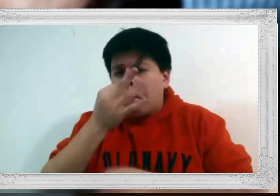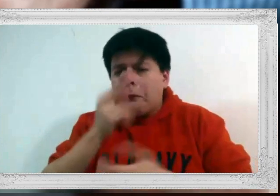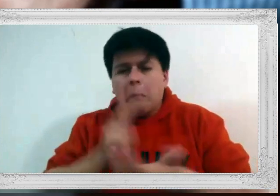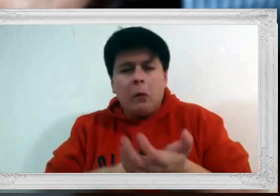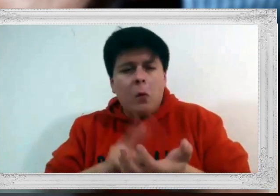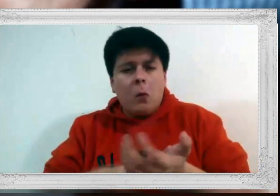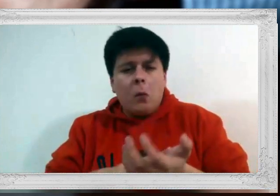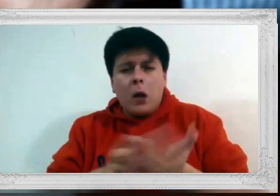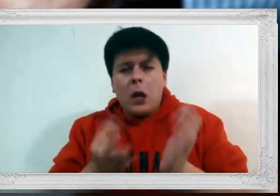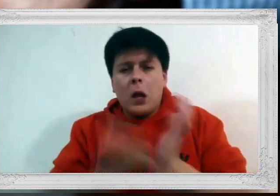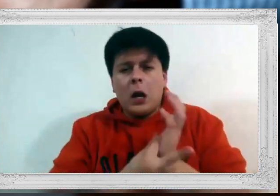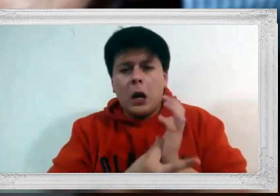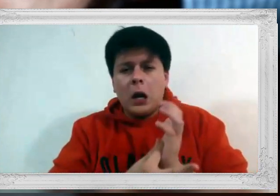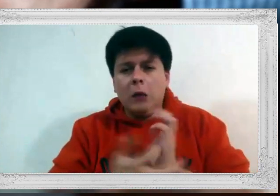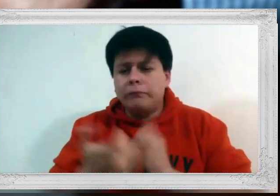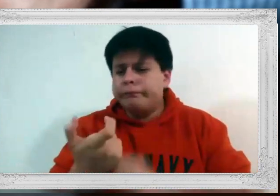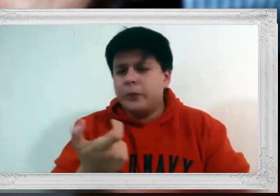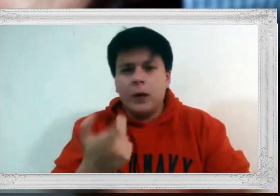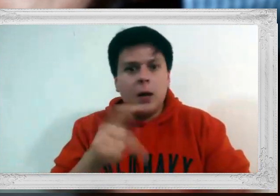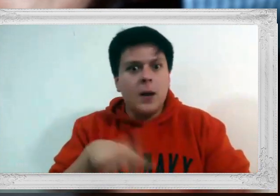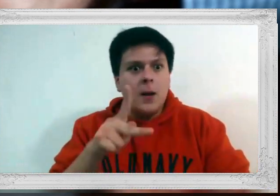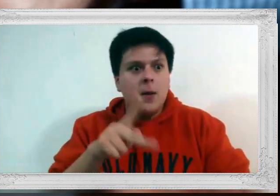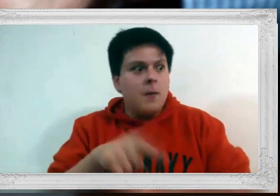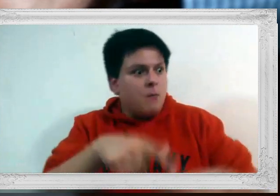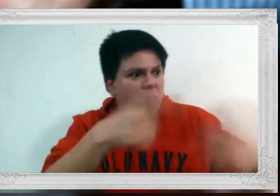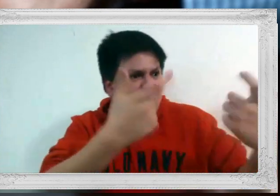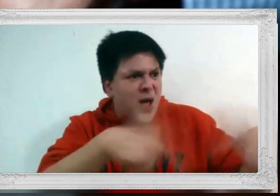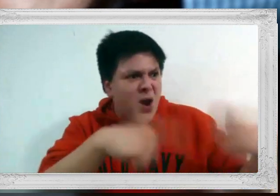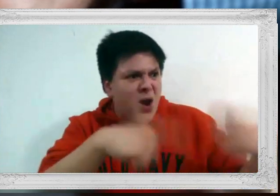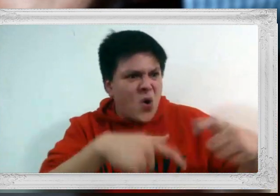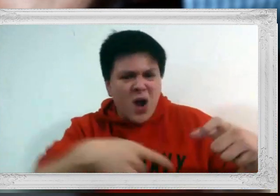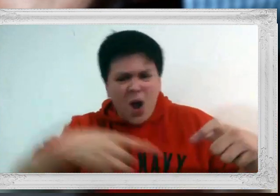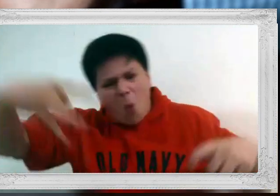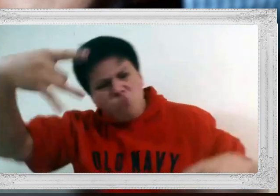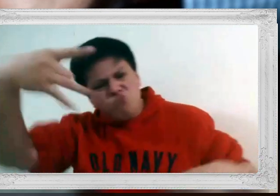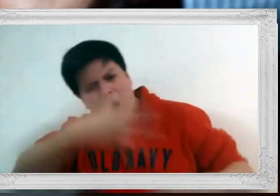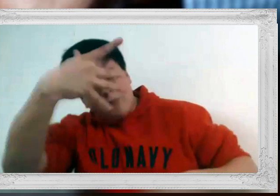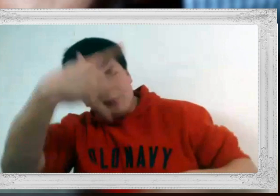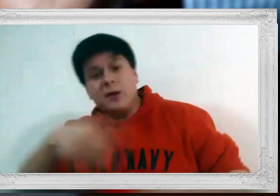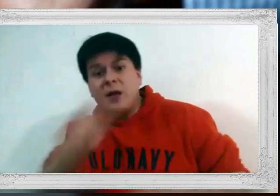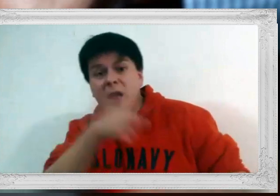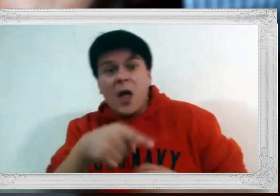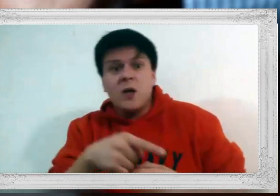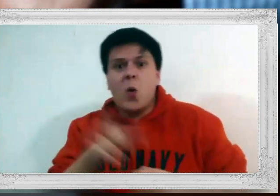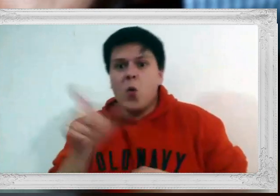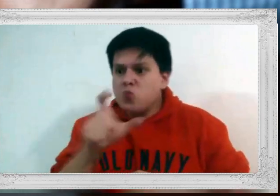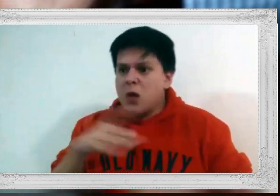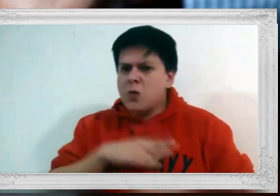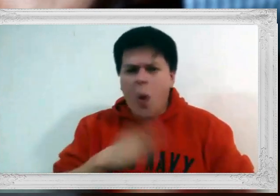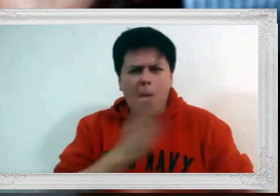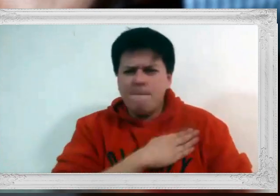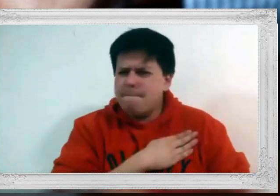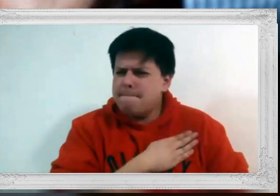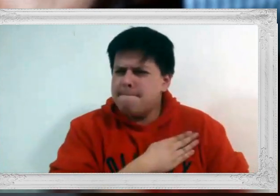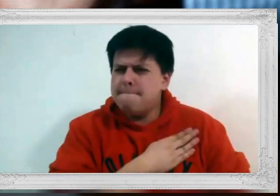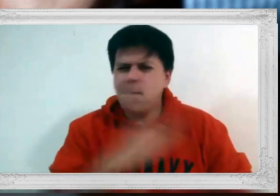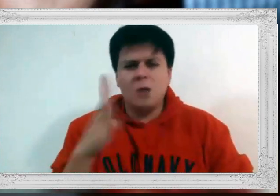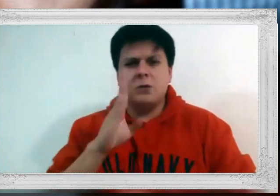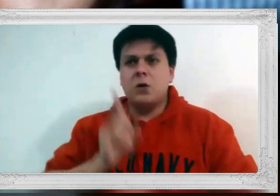dones de todos los ricos. Ningún gesto de bondad carece de sentido delante de